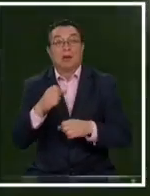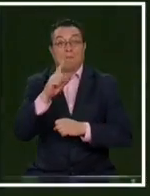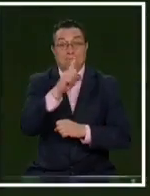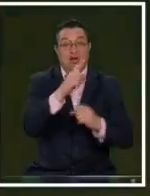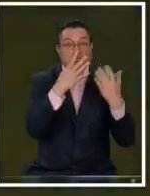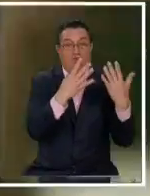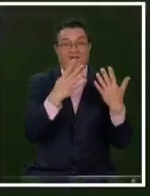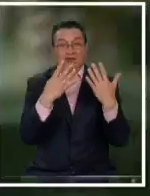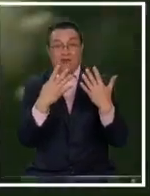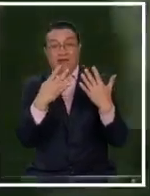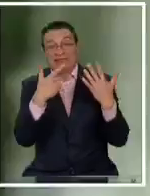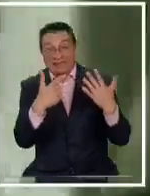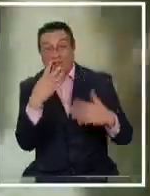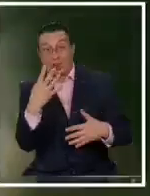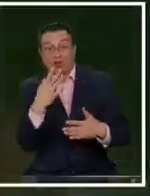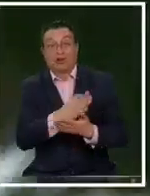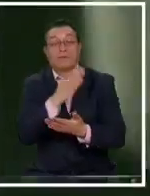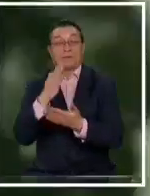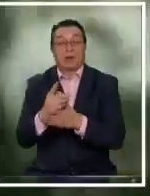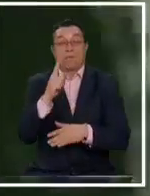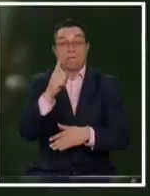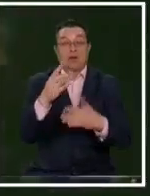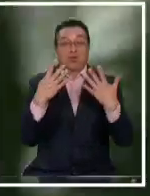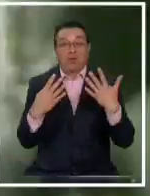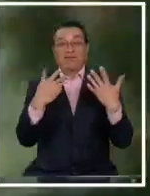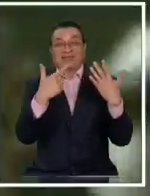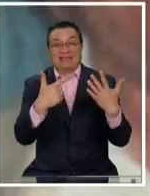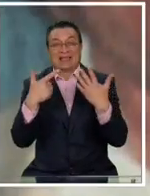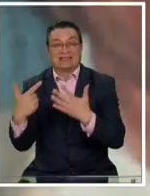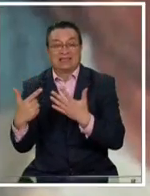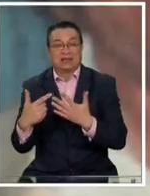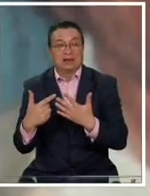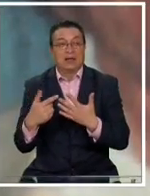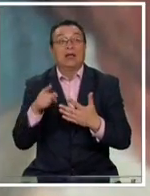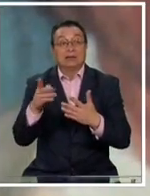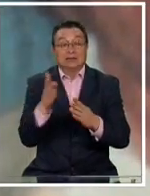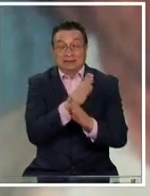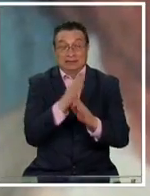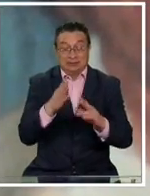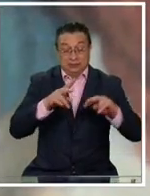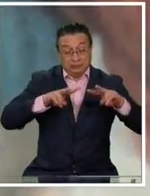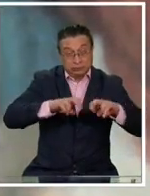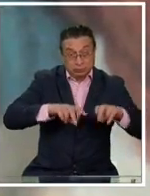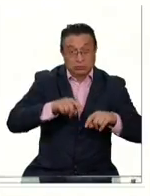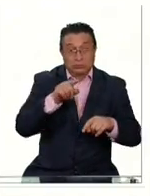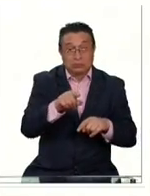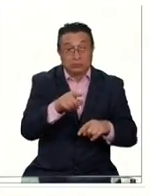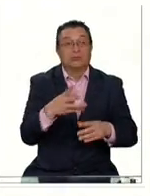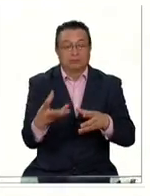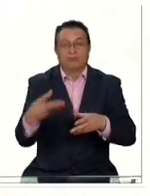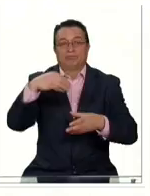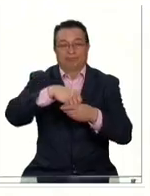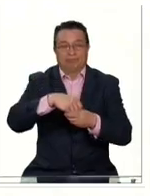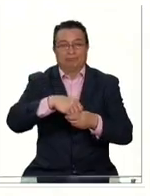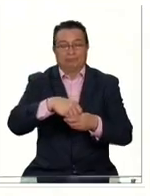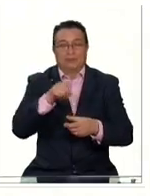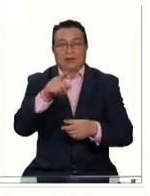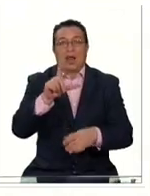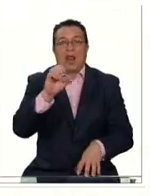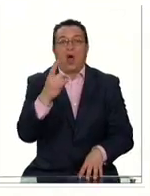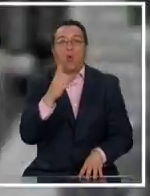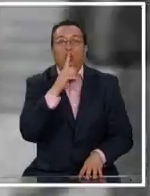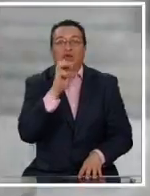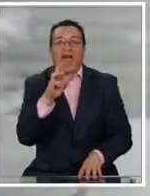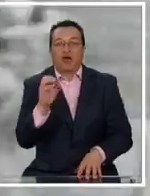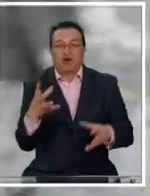años 1974 y 1977. Periodo en el que, según la investigación, formó parte de la temida Brigada Lautaro,